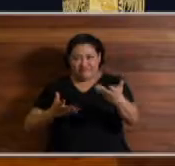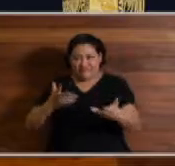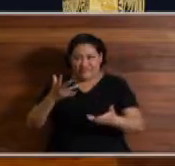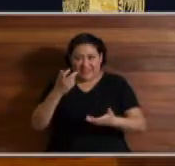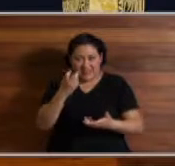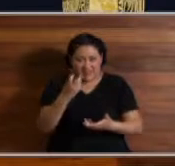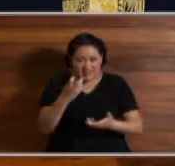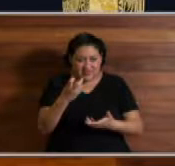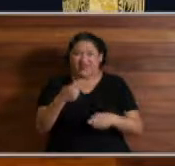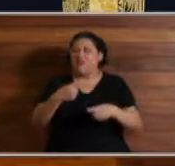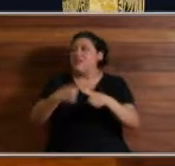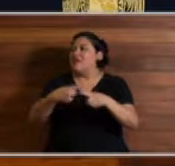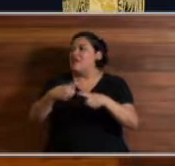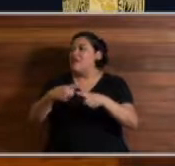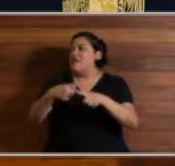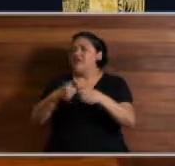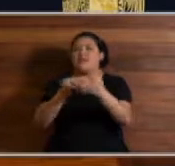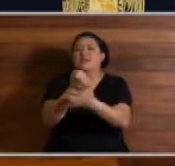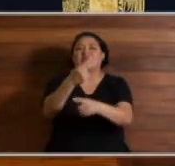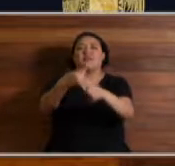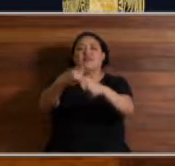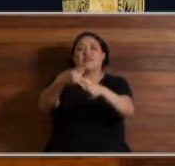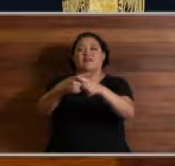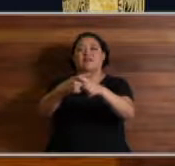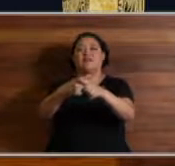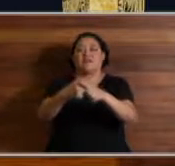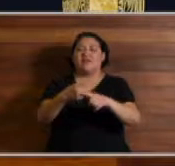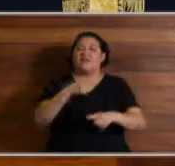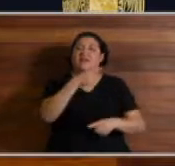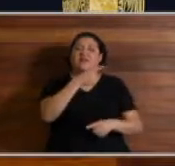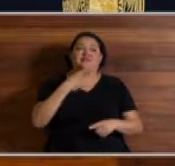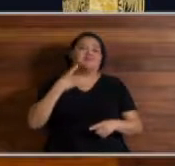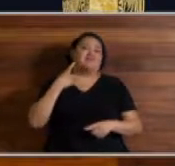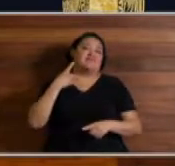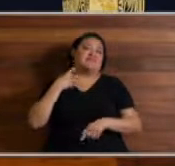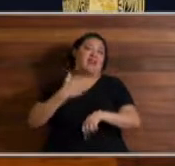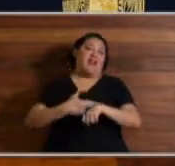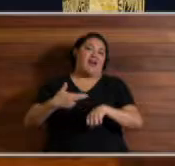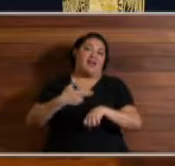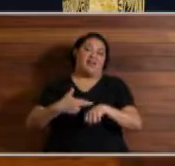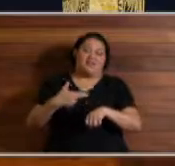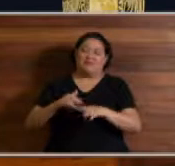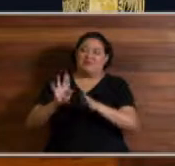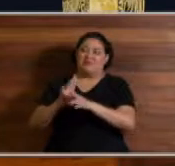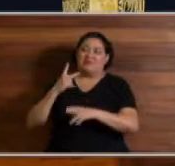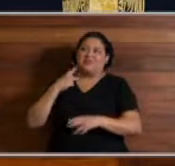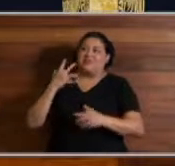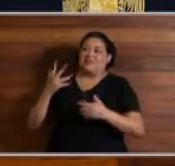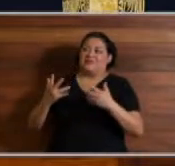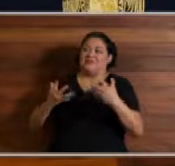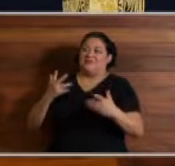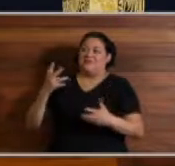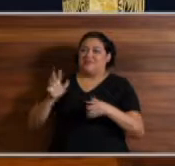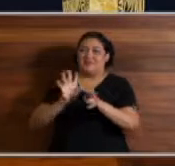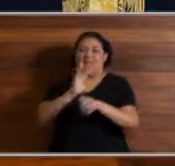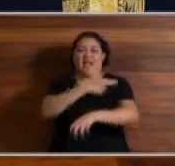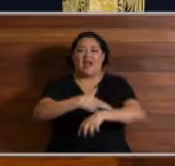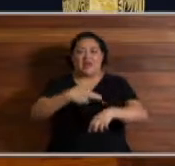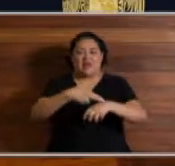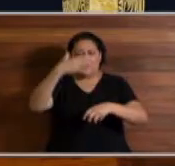árbitro es el juicio político. Yo diría, no hay, y en término